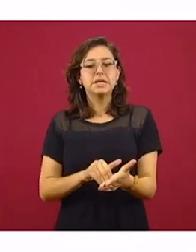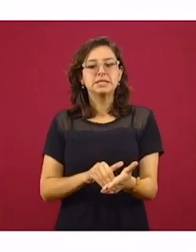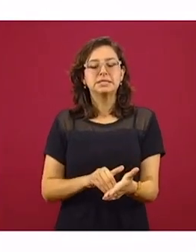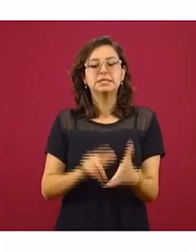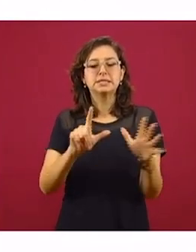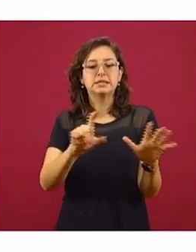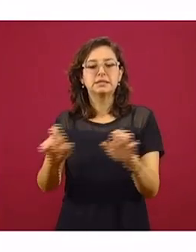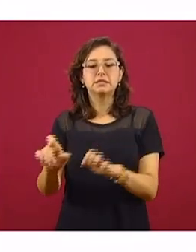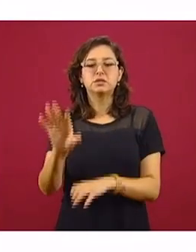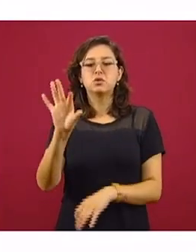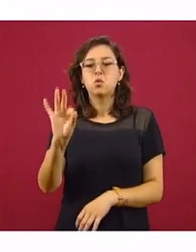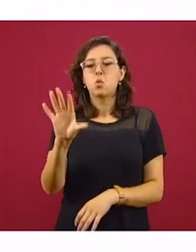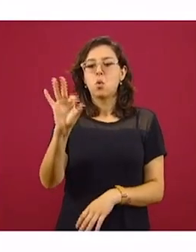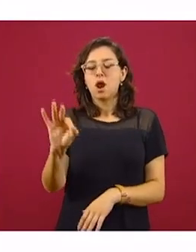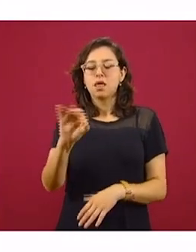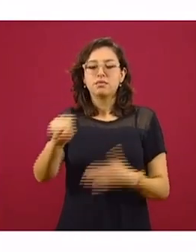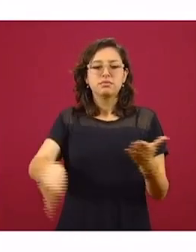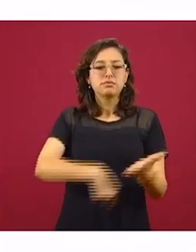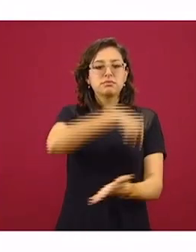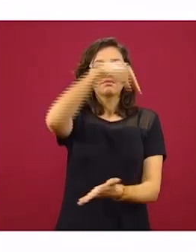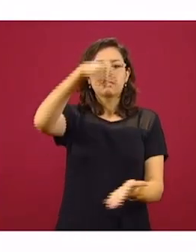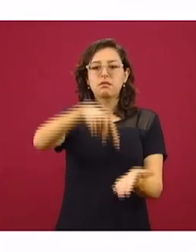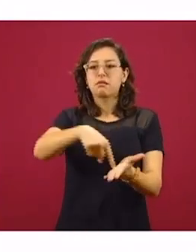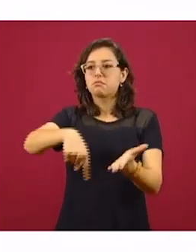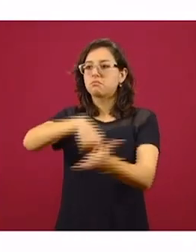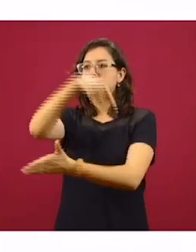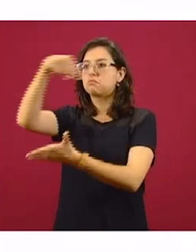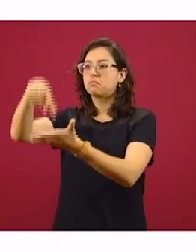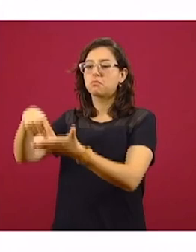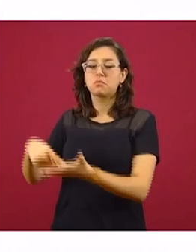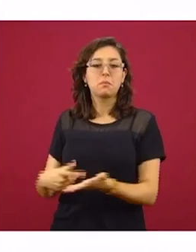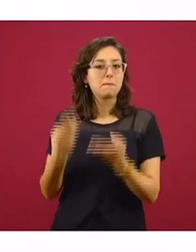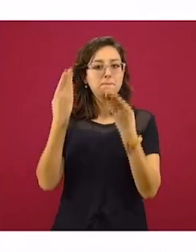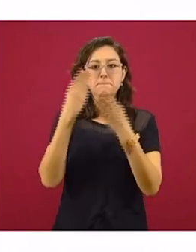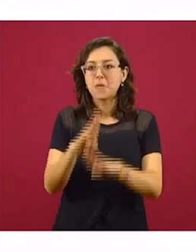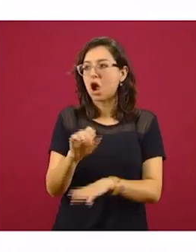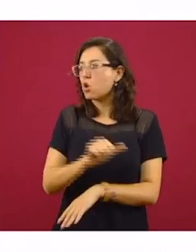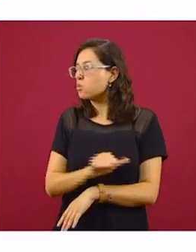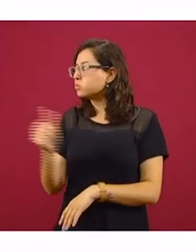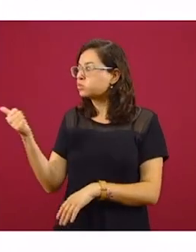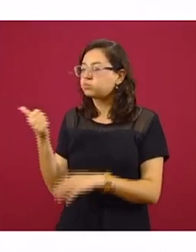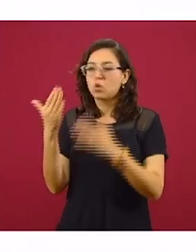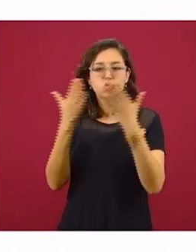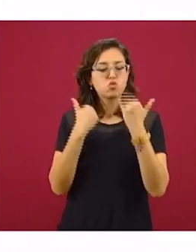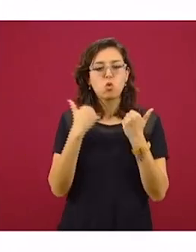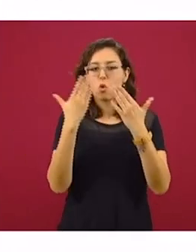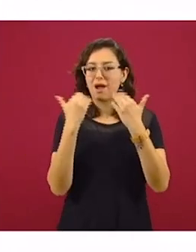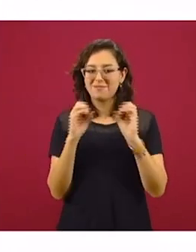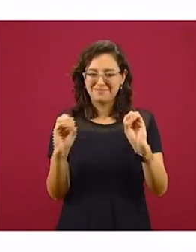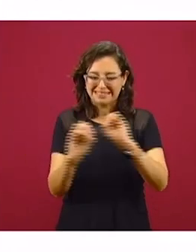1.740 localidades en donde actualmente no hay servicios bancarios. Tienen que recorrer